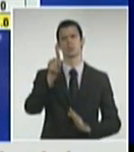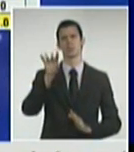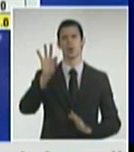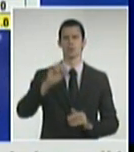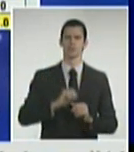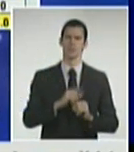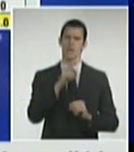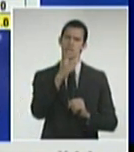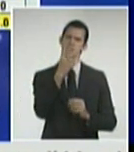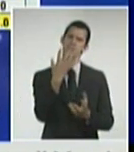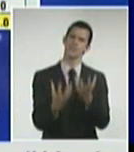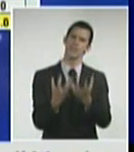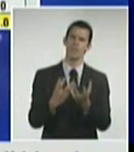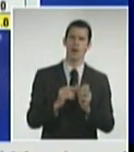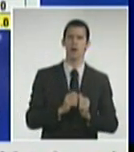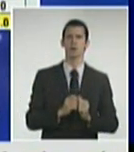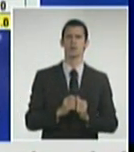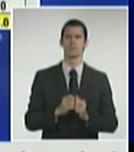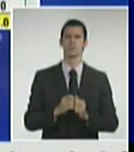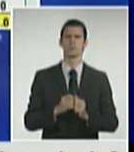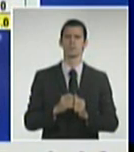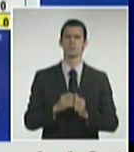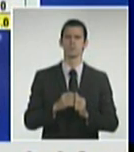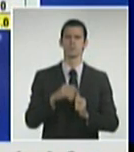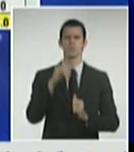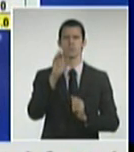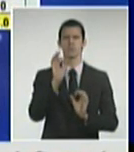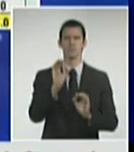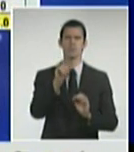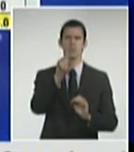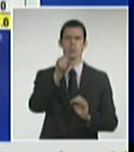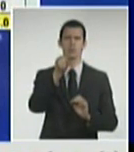877,9 y Guantánamo con